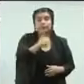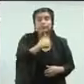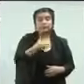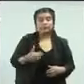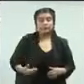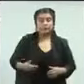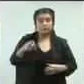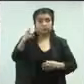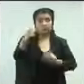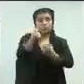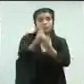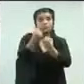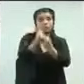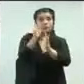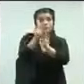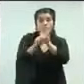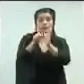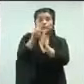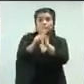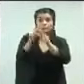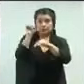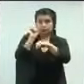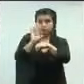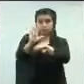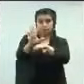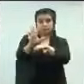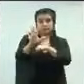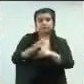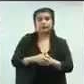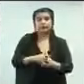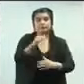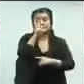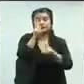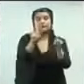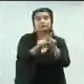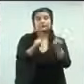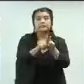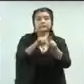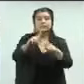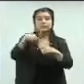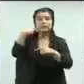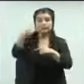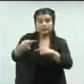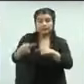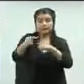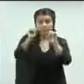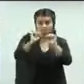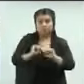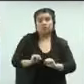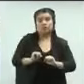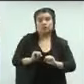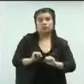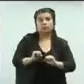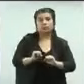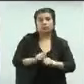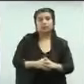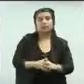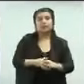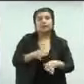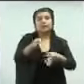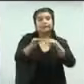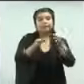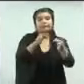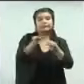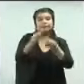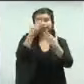apoyar con el video que le proporcioné y posteriormente poder yo hacer la intervención.